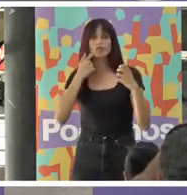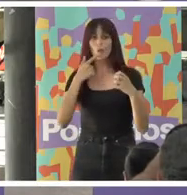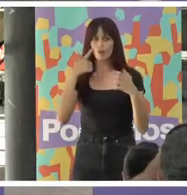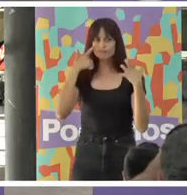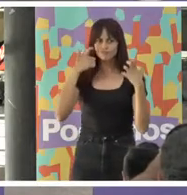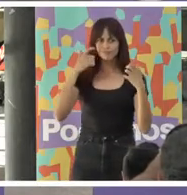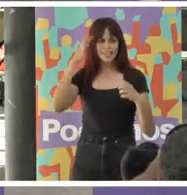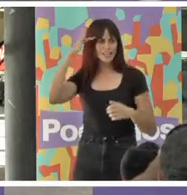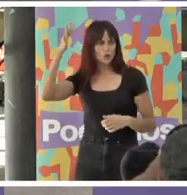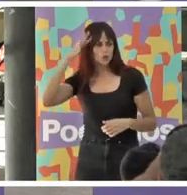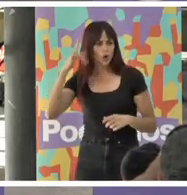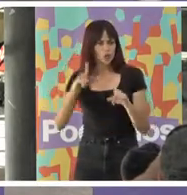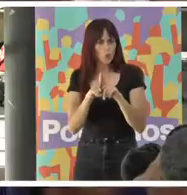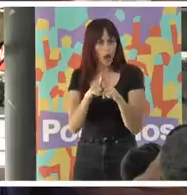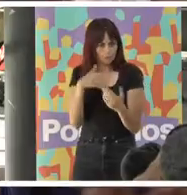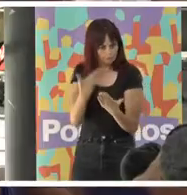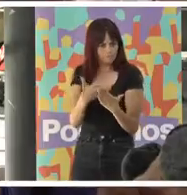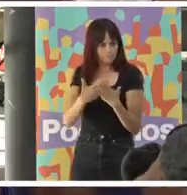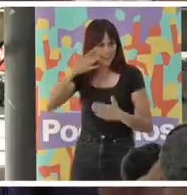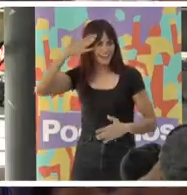ilusión, cuando hay convicciones.